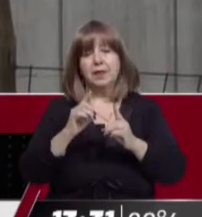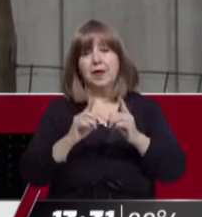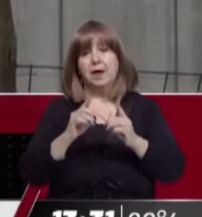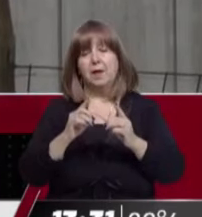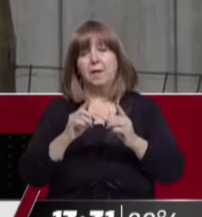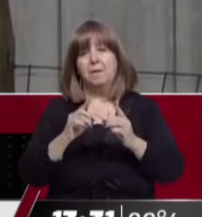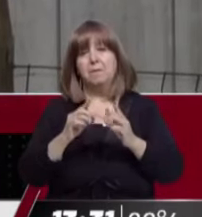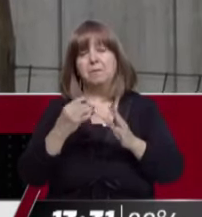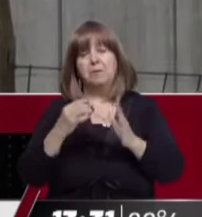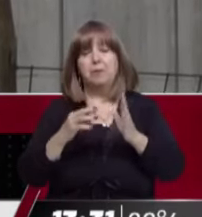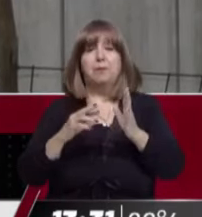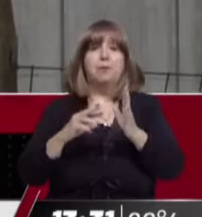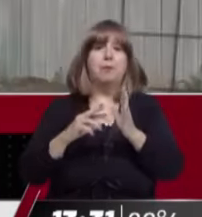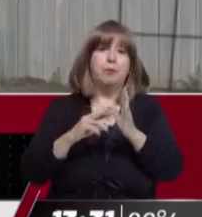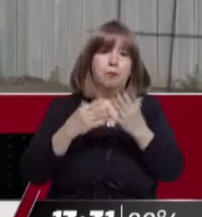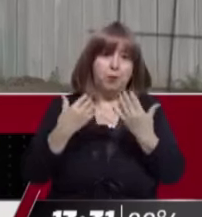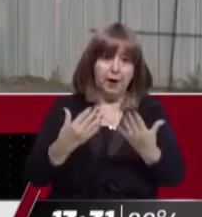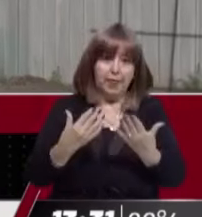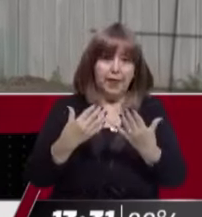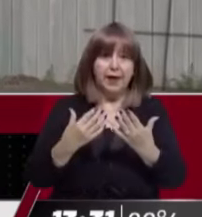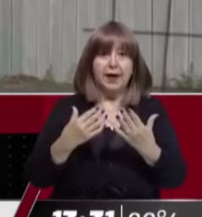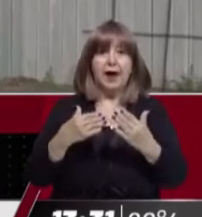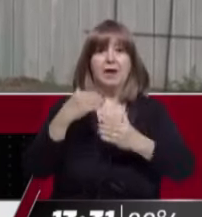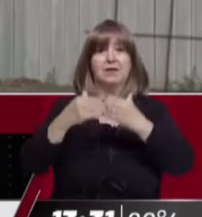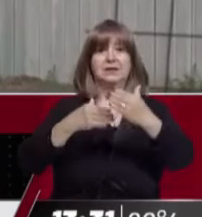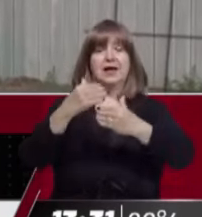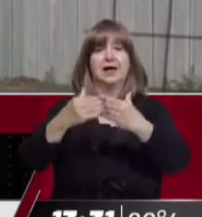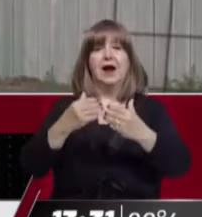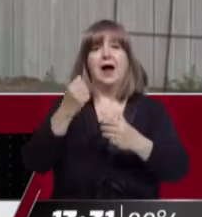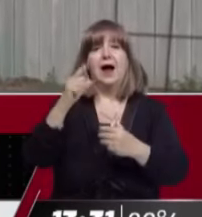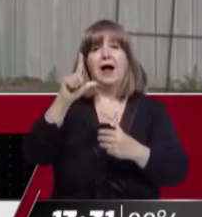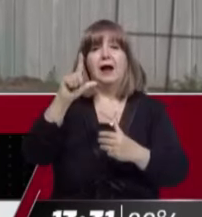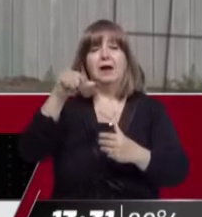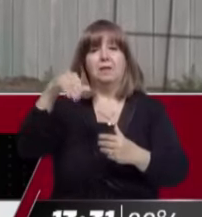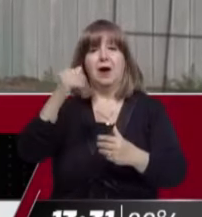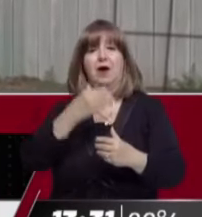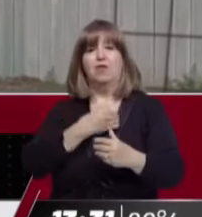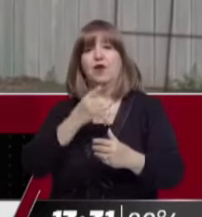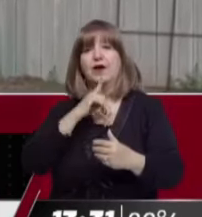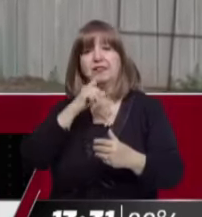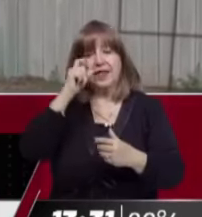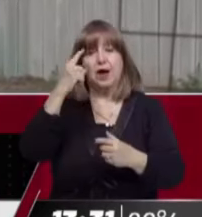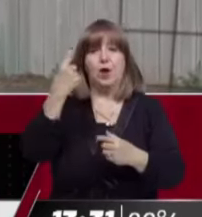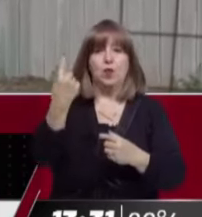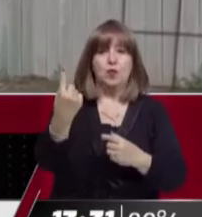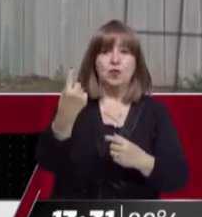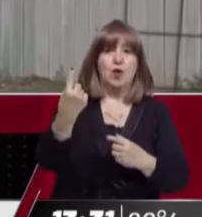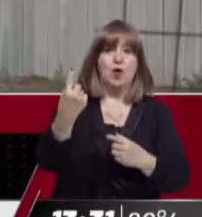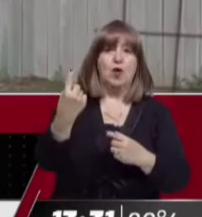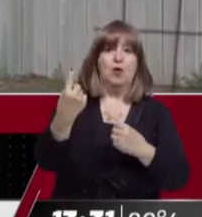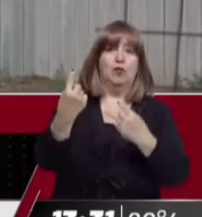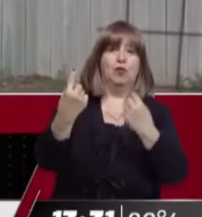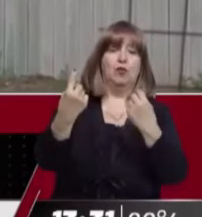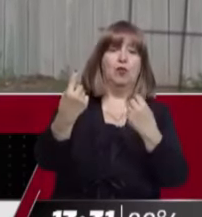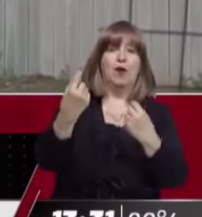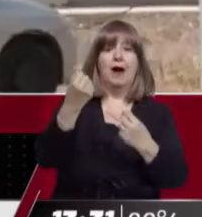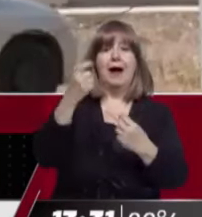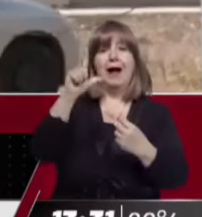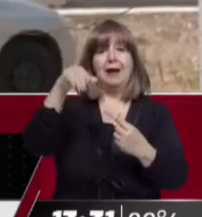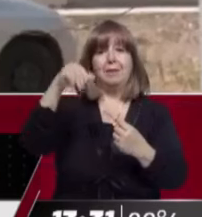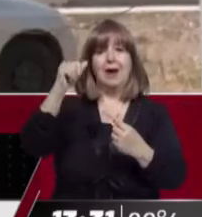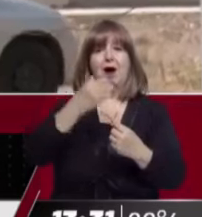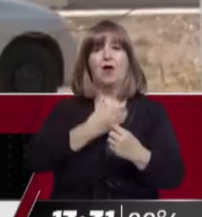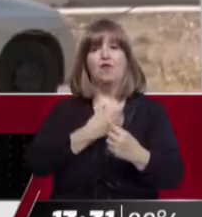de complejo penitenciario es decir puede avanzar con al más fuerte uno y Norma fuerte dos eso va a depender de servicio que son necesidades que el